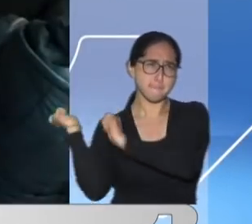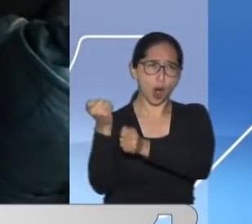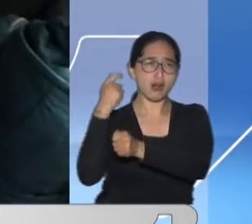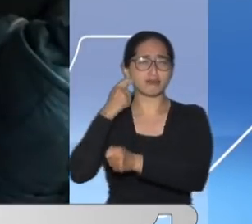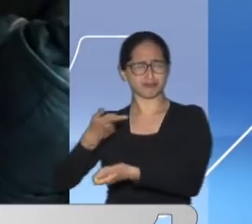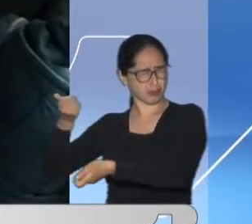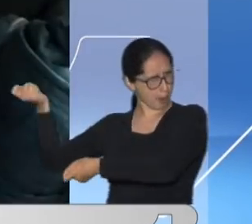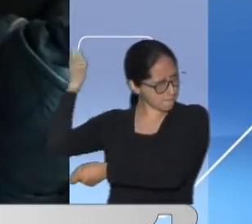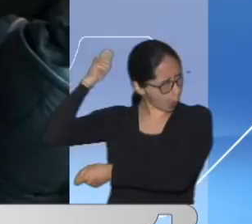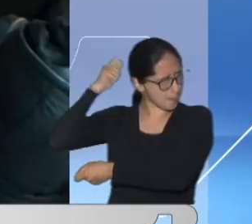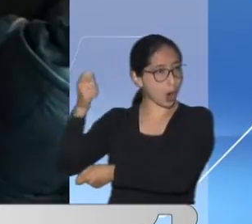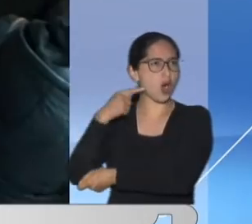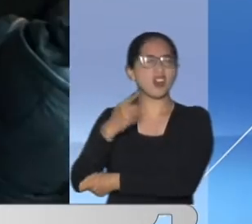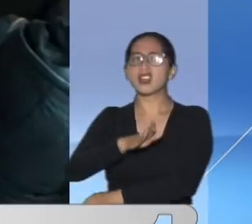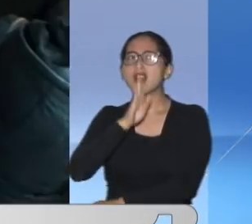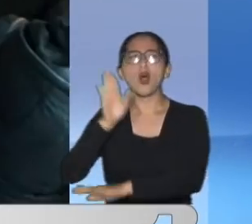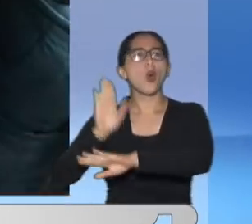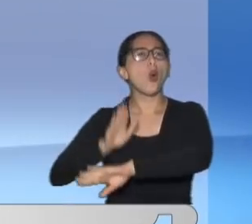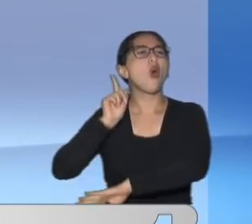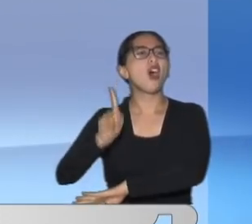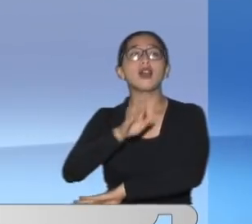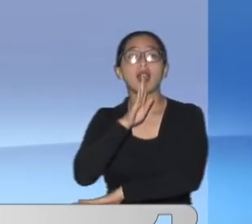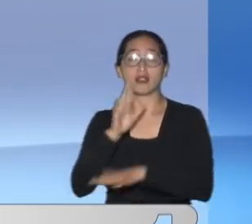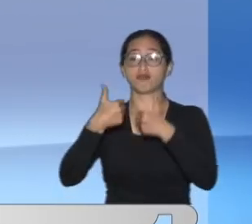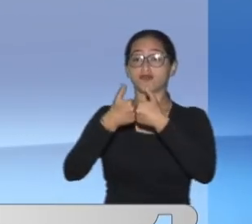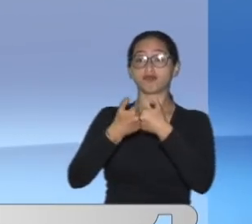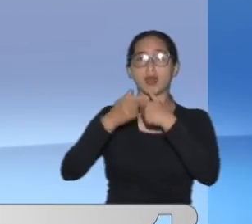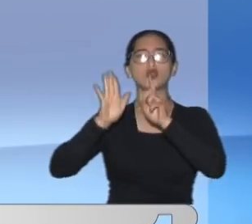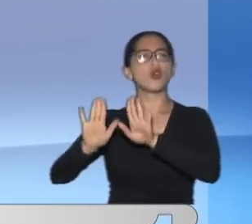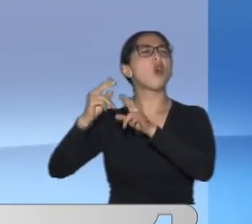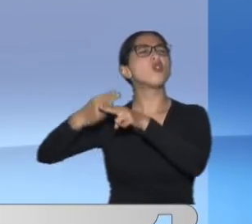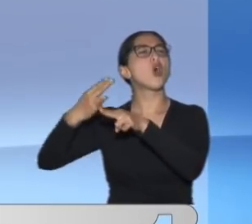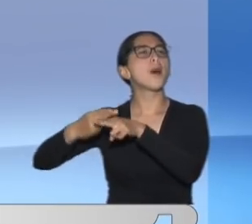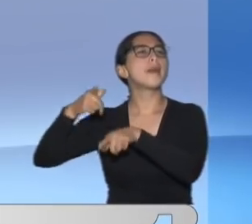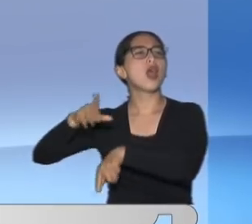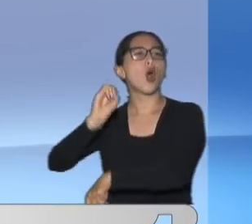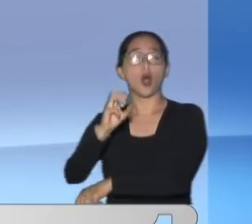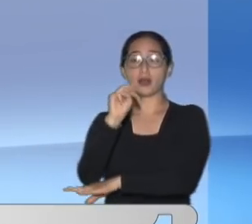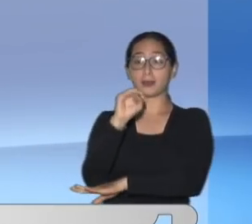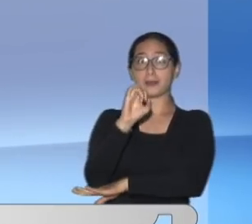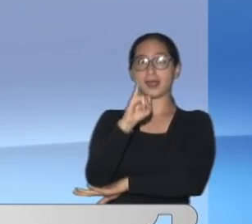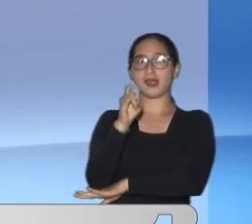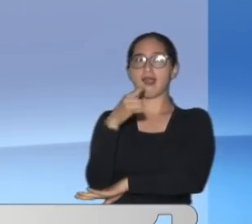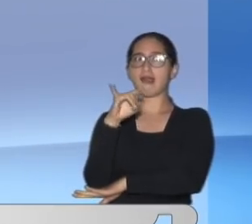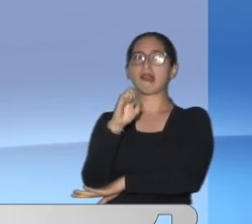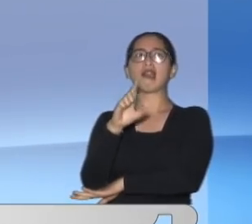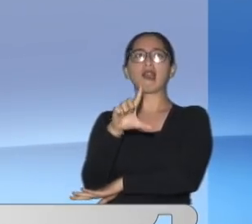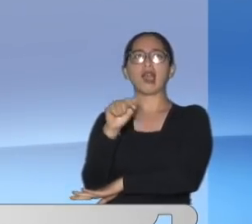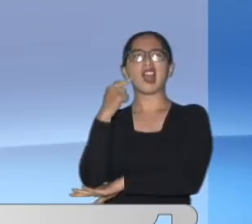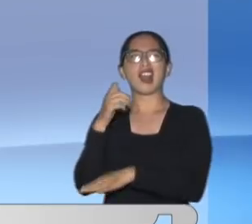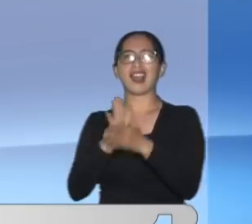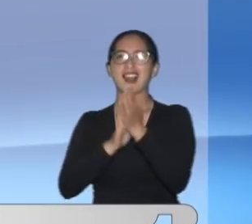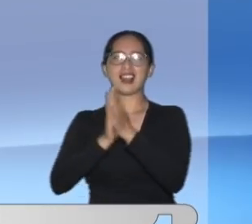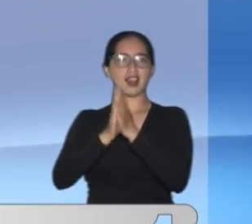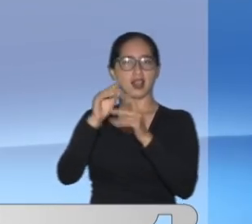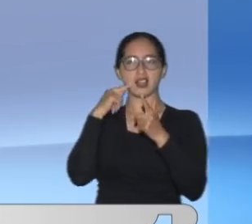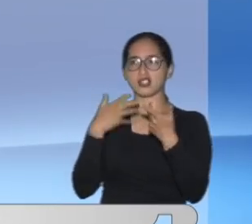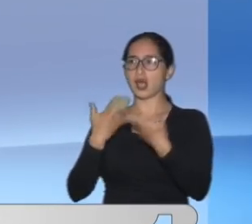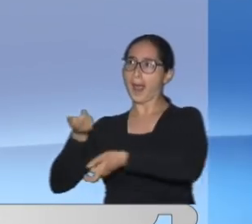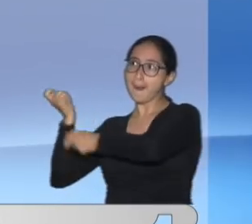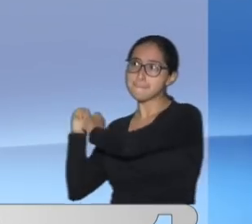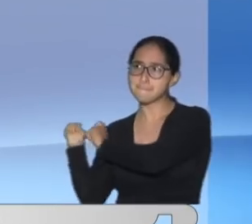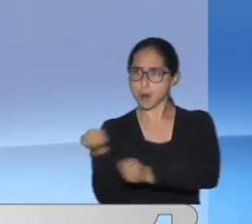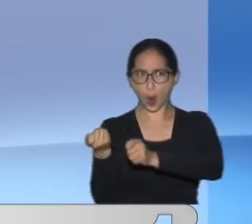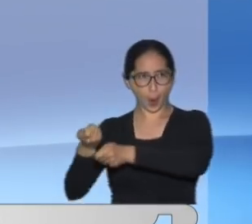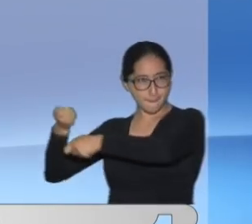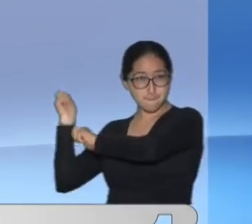pareja sentimental. El responsable es identificado como Miguel Camilo Parra. El hobby del agresor era coleccionar hachas, tenía